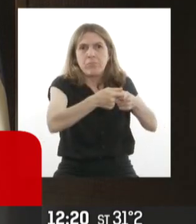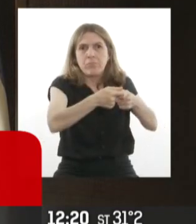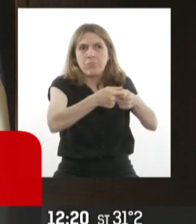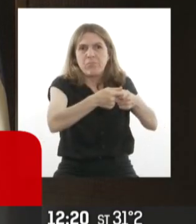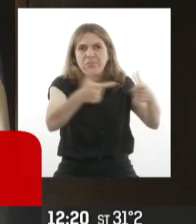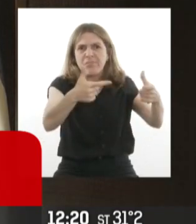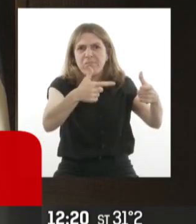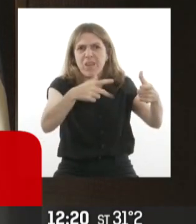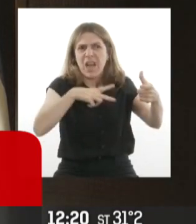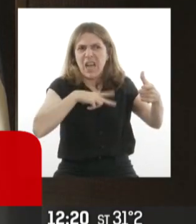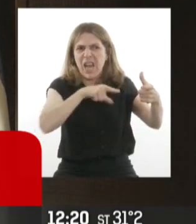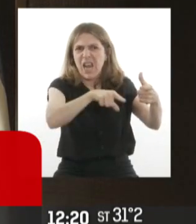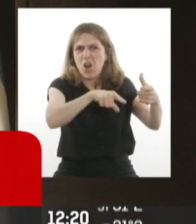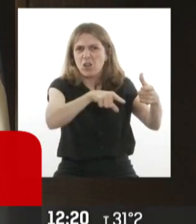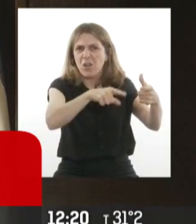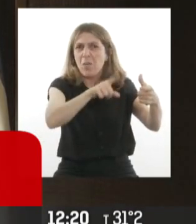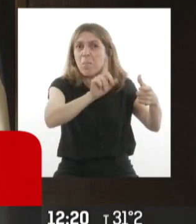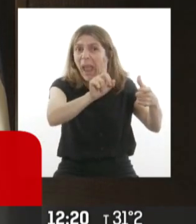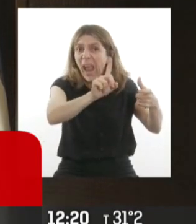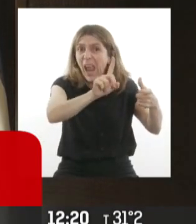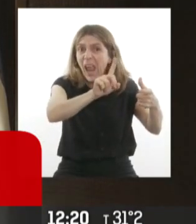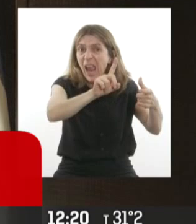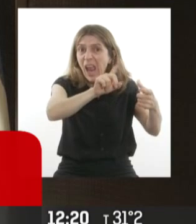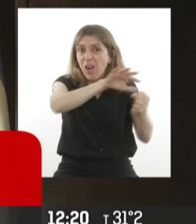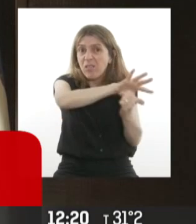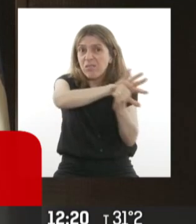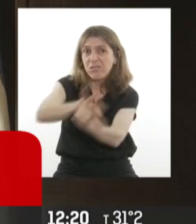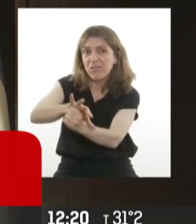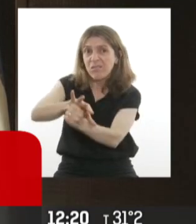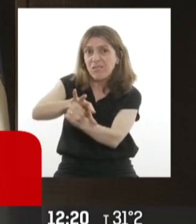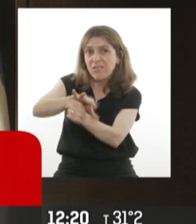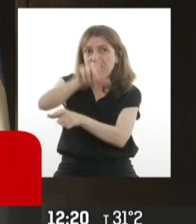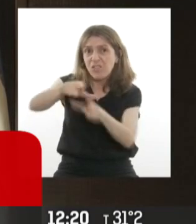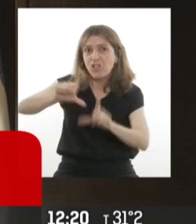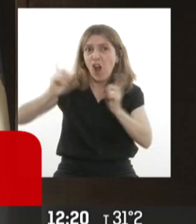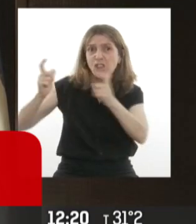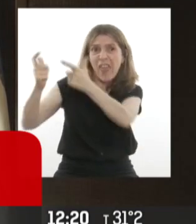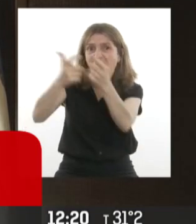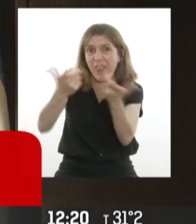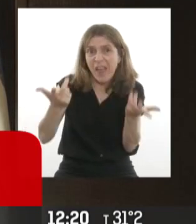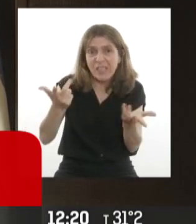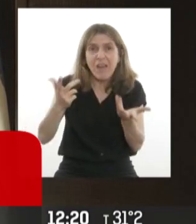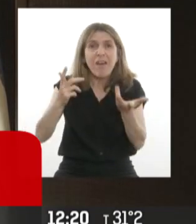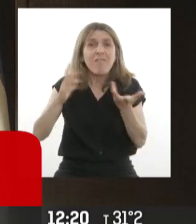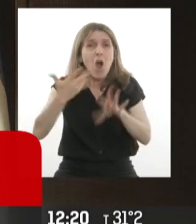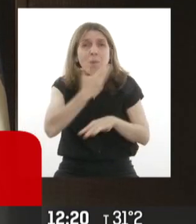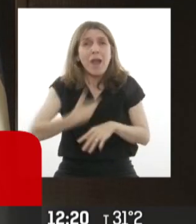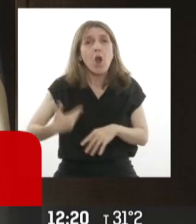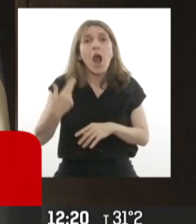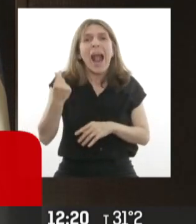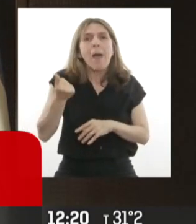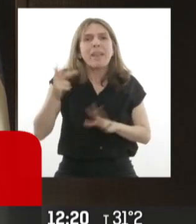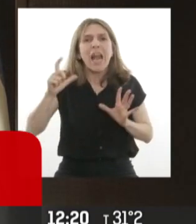pero posterga a millones de seres humanos en el mundo. Y ese capitalismo no tiene sentido porque ese capitalismo